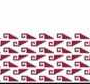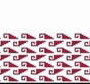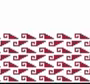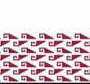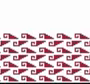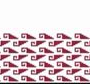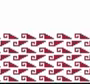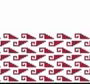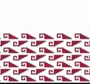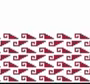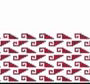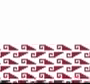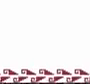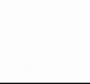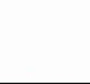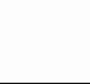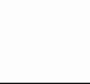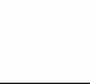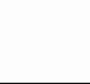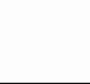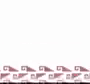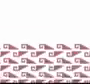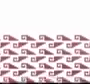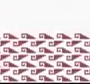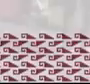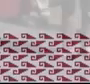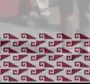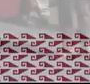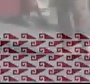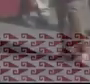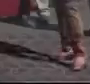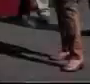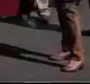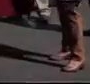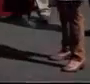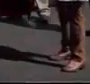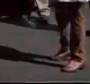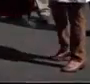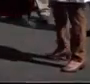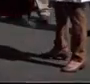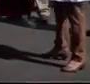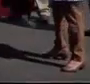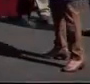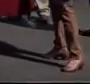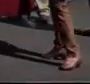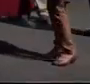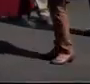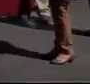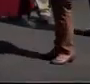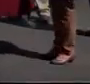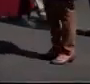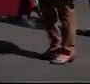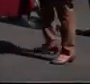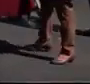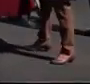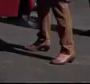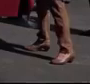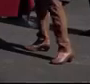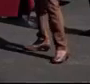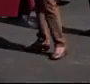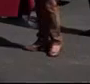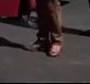para recibir 4 unidades médicas móviles que nos está dando el